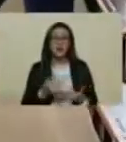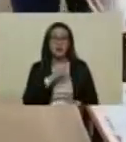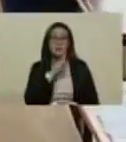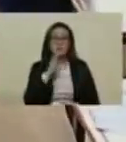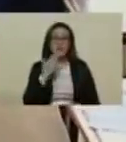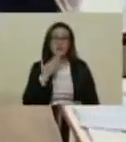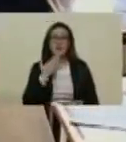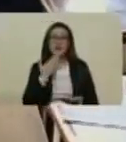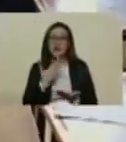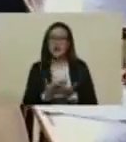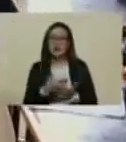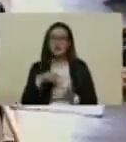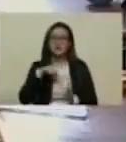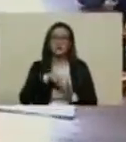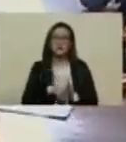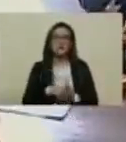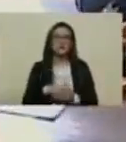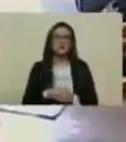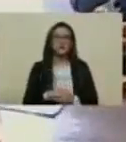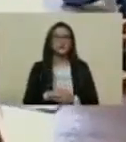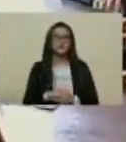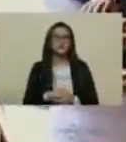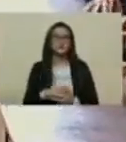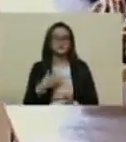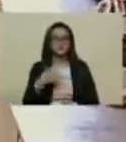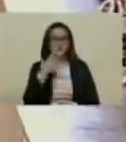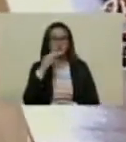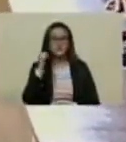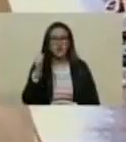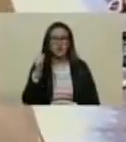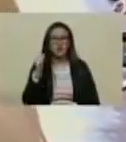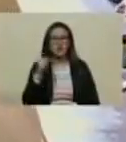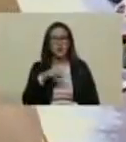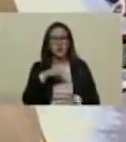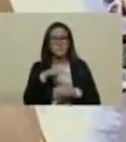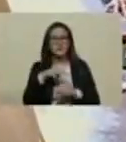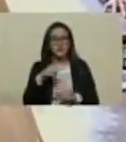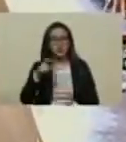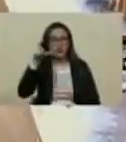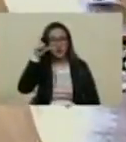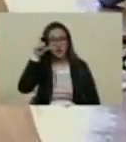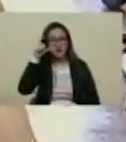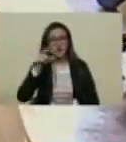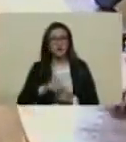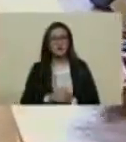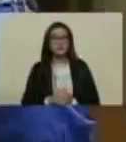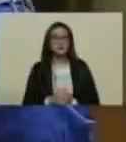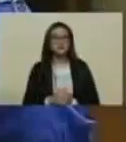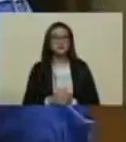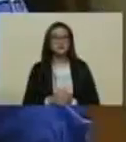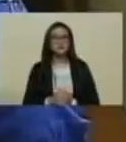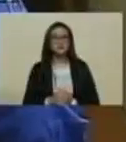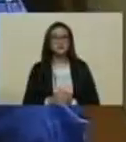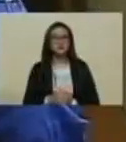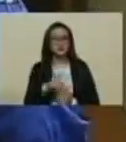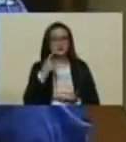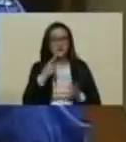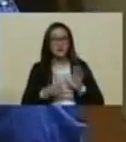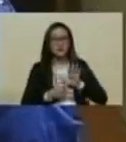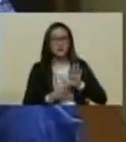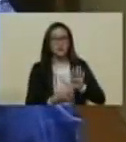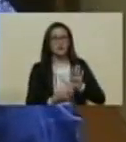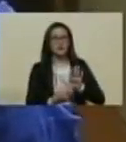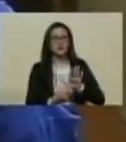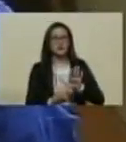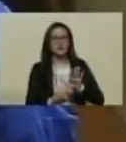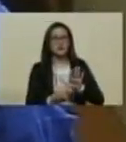que agradece profundamente. Presidente Nicolás Maduro, compañero ministro Elías Agua, es la demostración de que